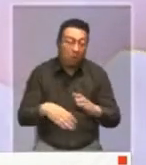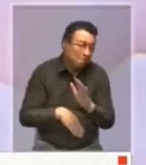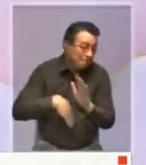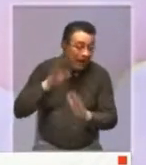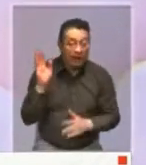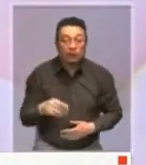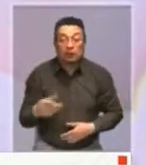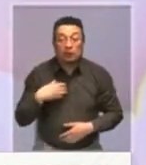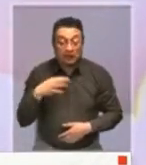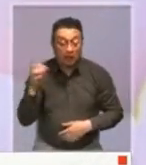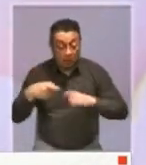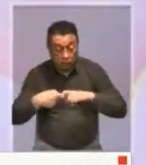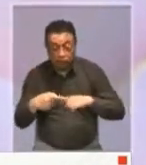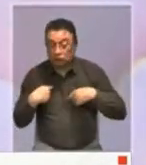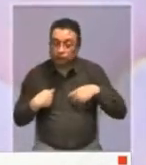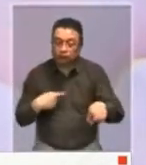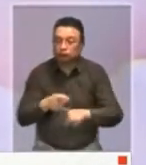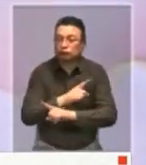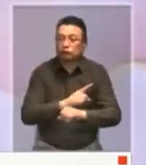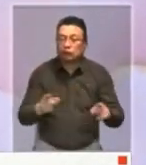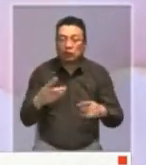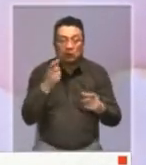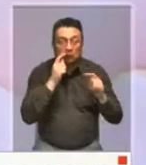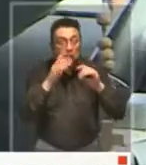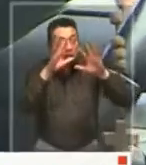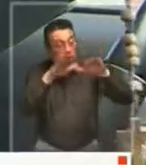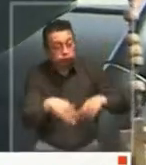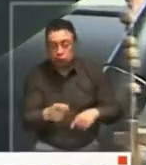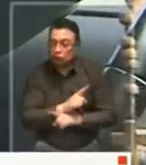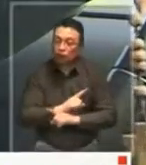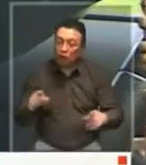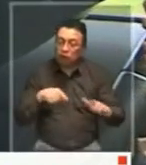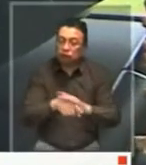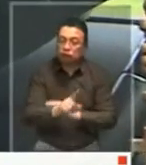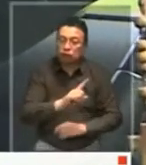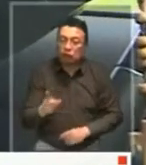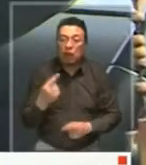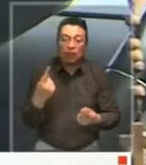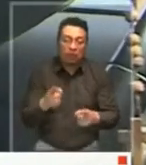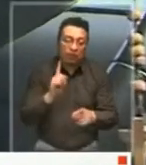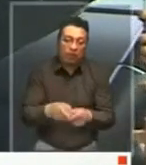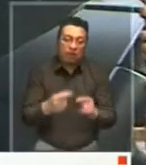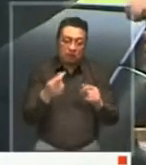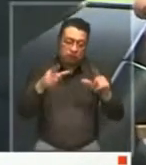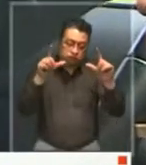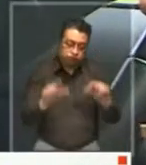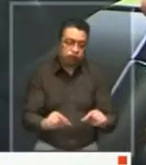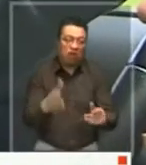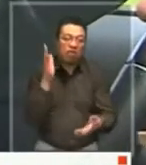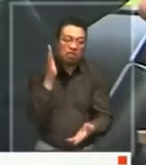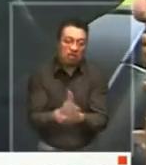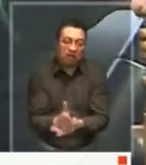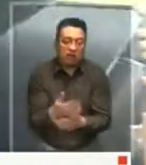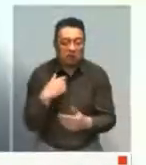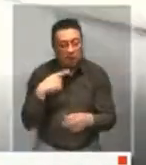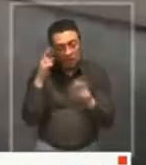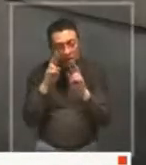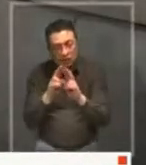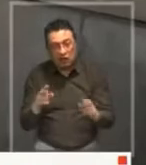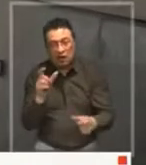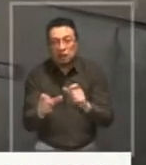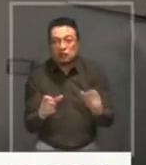mujer optamos por no entrar más por ahí, por el riesgo de derrumbe, no sabemos qué es lo que puede llegar a pasar. Bueno, deberían bajar los costos, por lo menos, para tranquilizar un poco a la